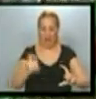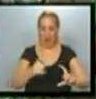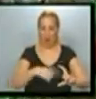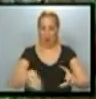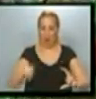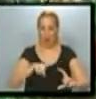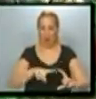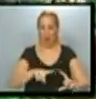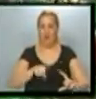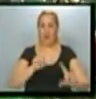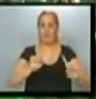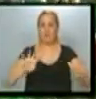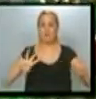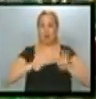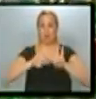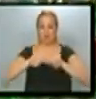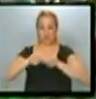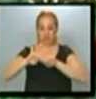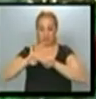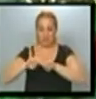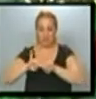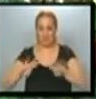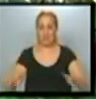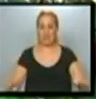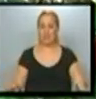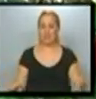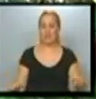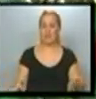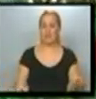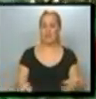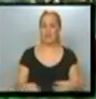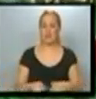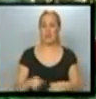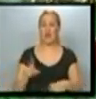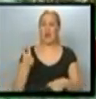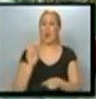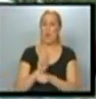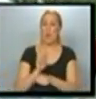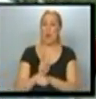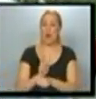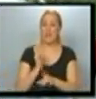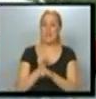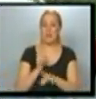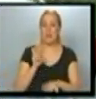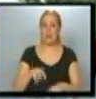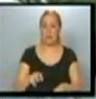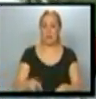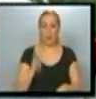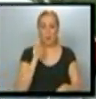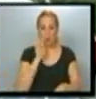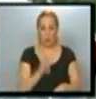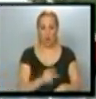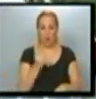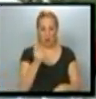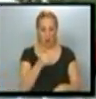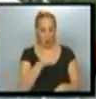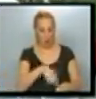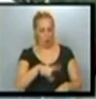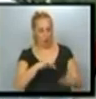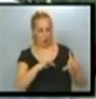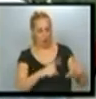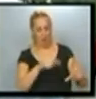de una de las jaulas. En realidad la guardia que recorre el predio verificó que había un agujero abajo de